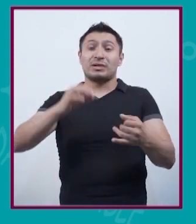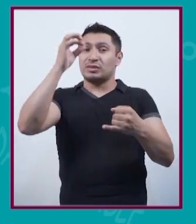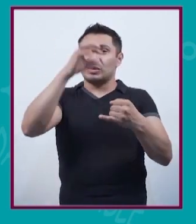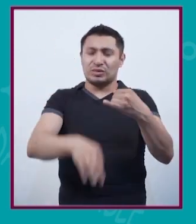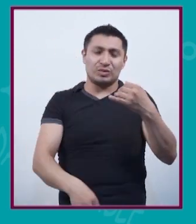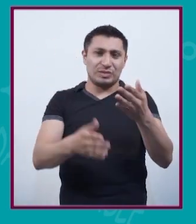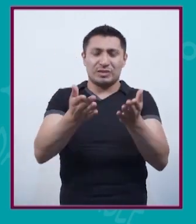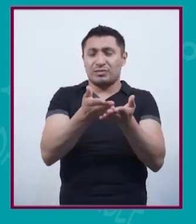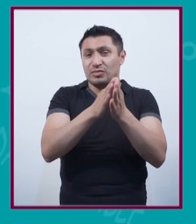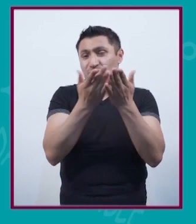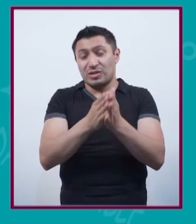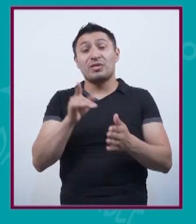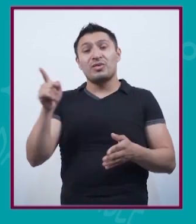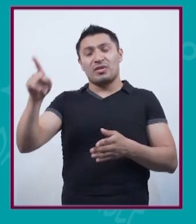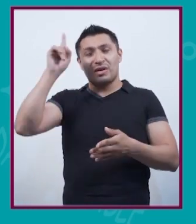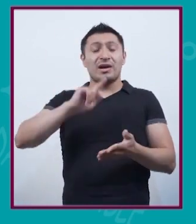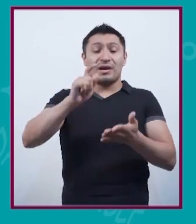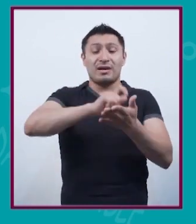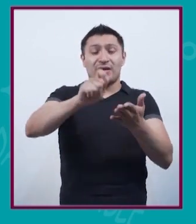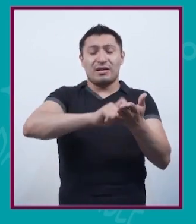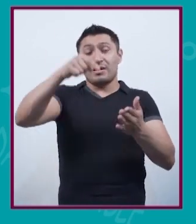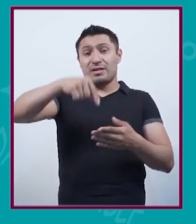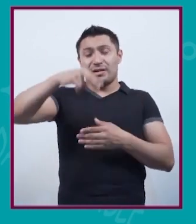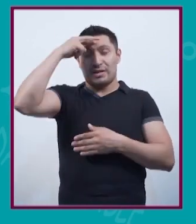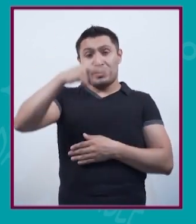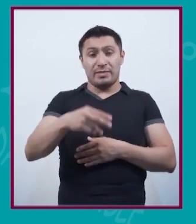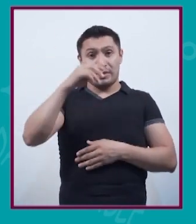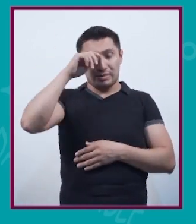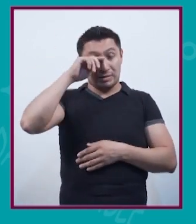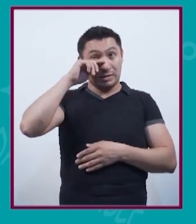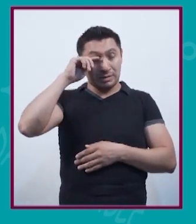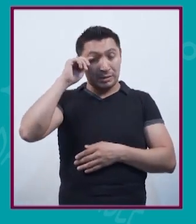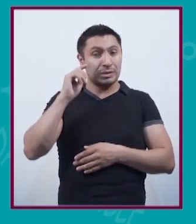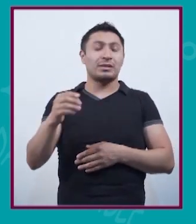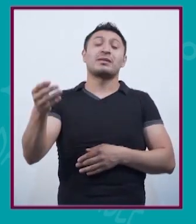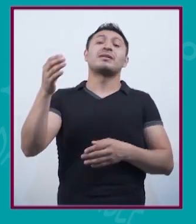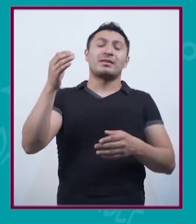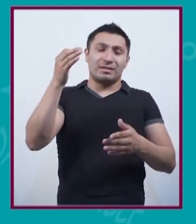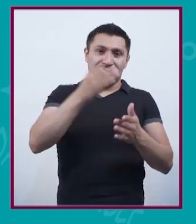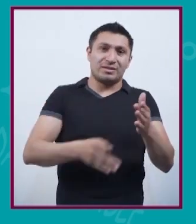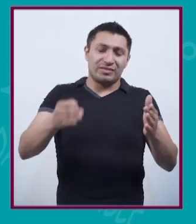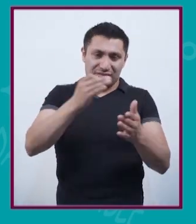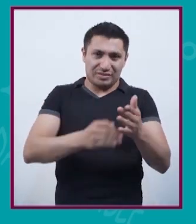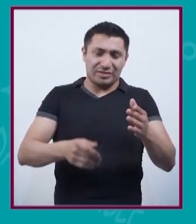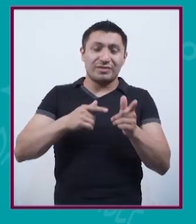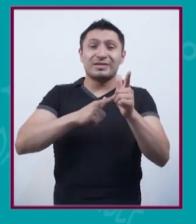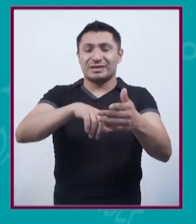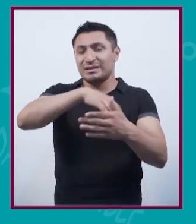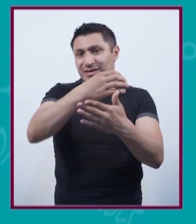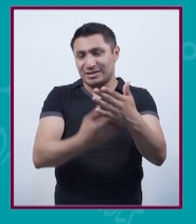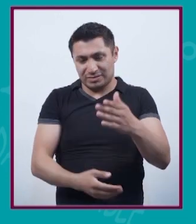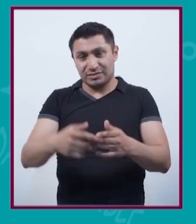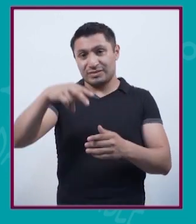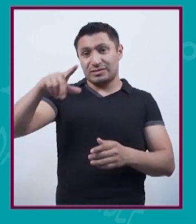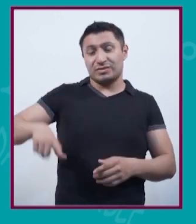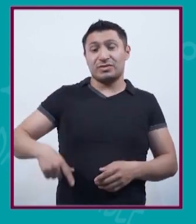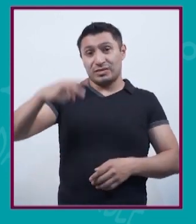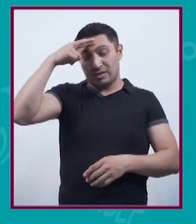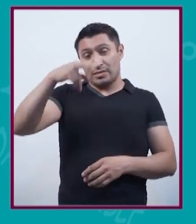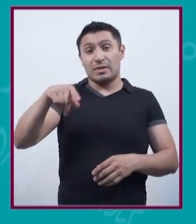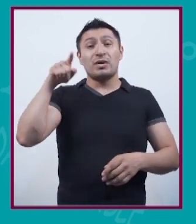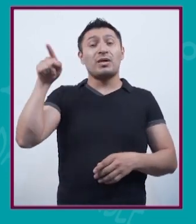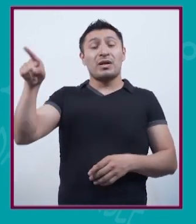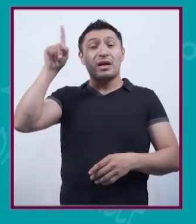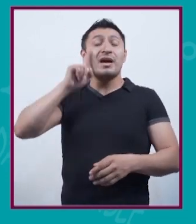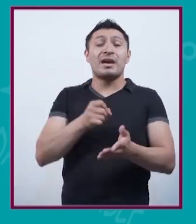un libro con diferentes conocimientos sobre el mundo. Lectura para Mujeres fue uno de los últimos trabajos que Gabriela Mistral realizó